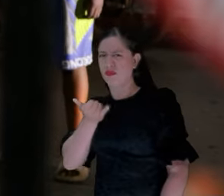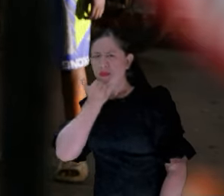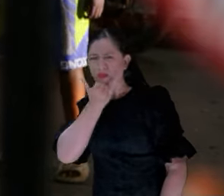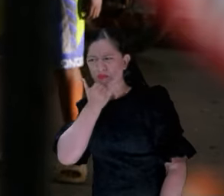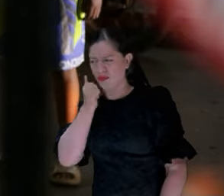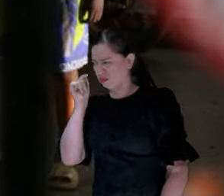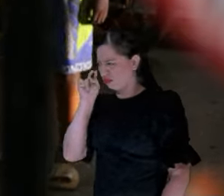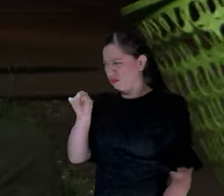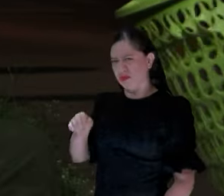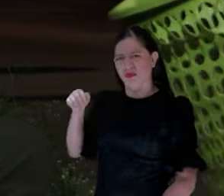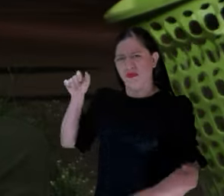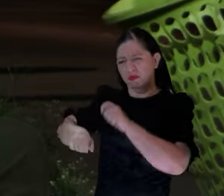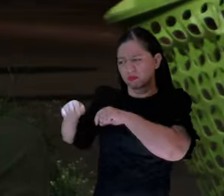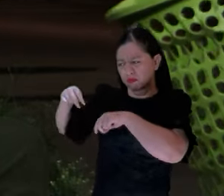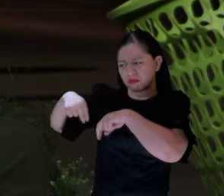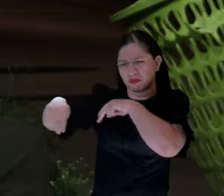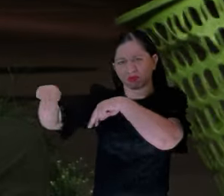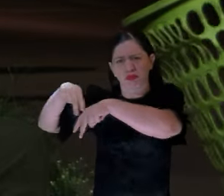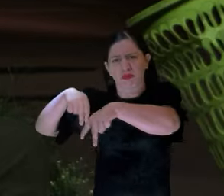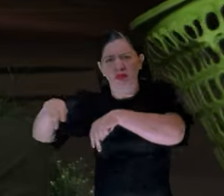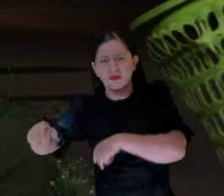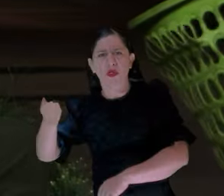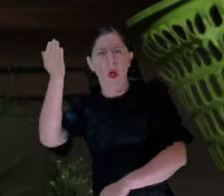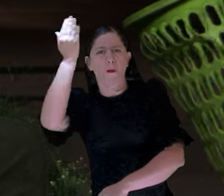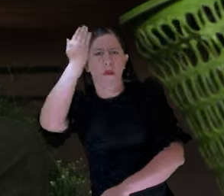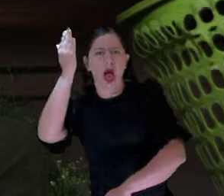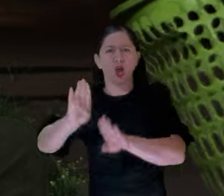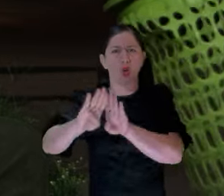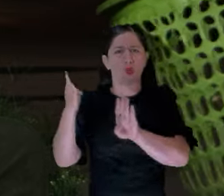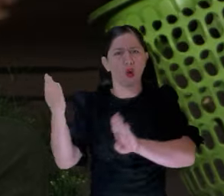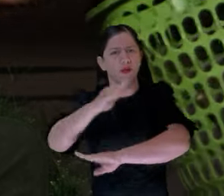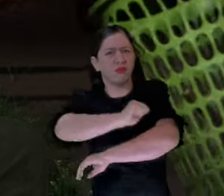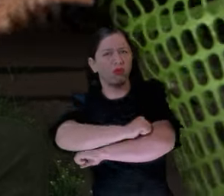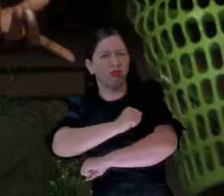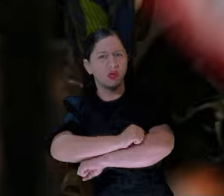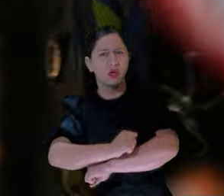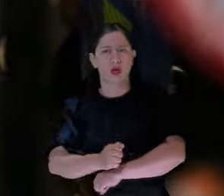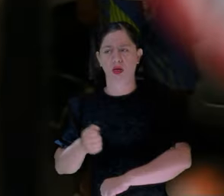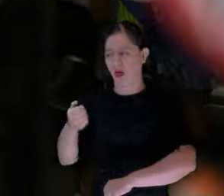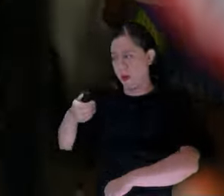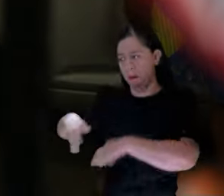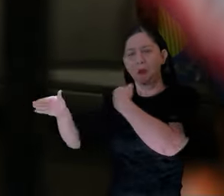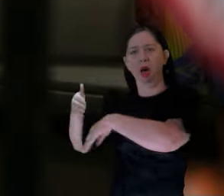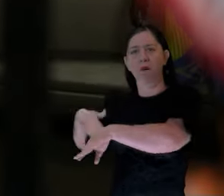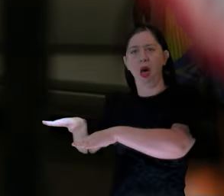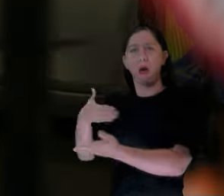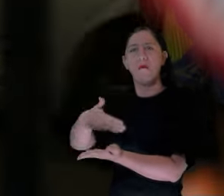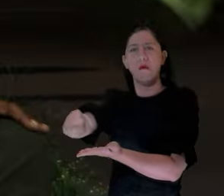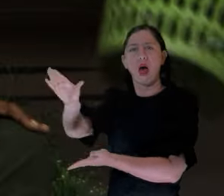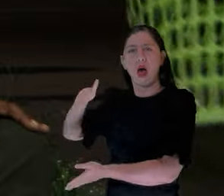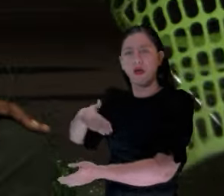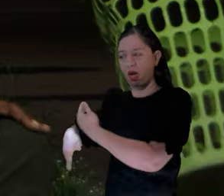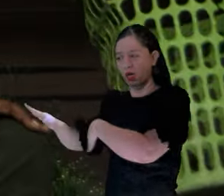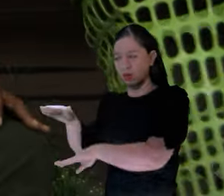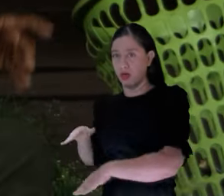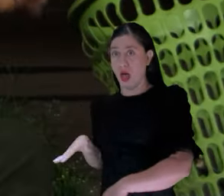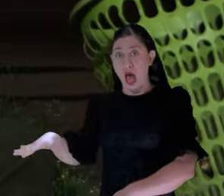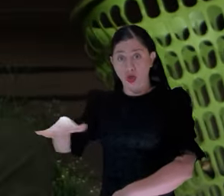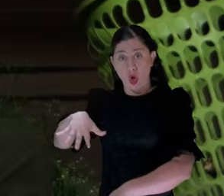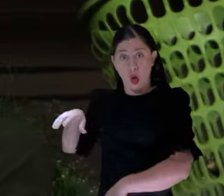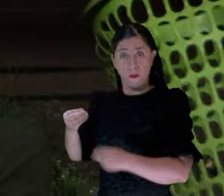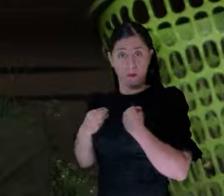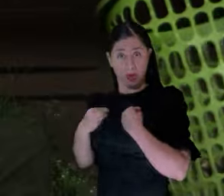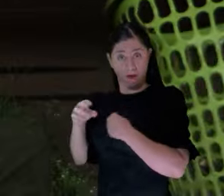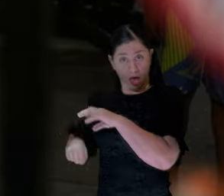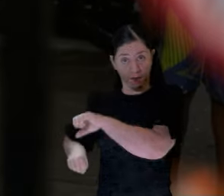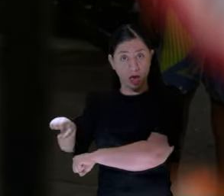está pasando allá? Digo que pasa la gente con palo, con puerta, ventana, lata, ¿qué? Nos están desalojando allá.